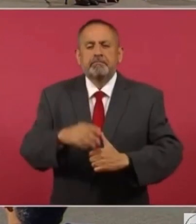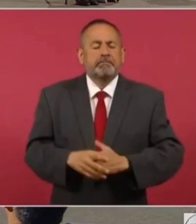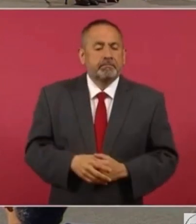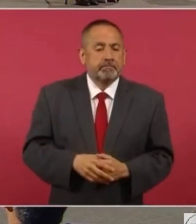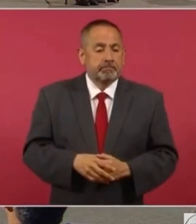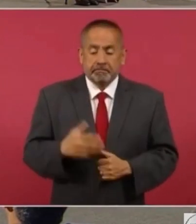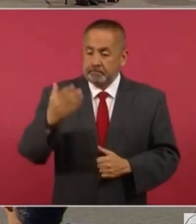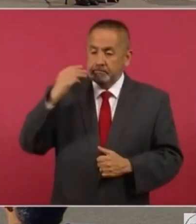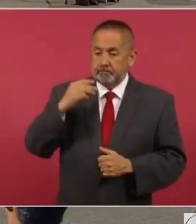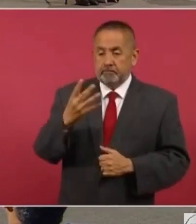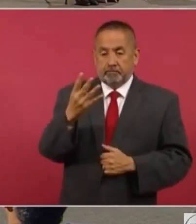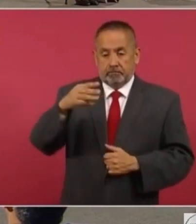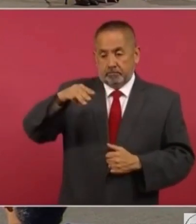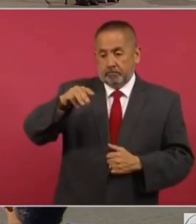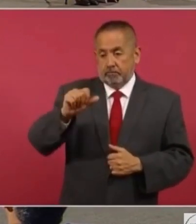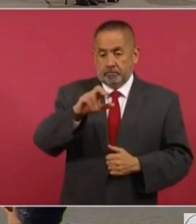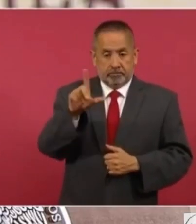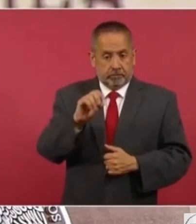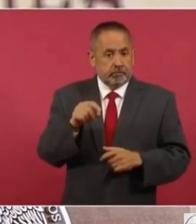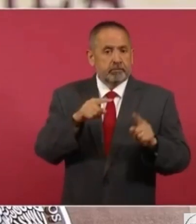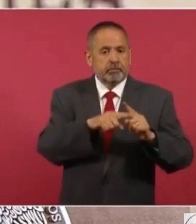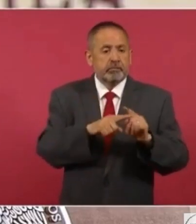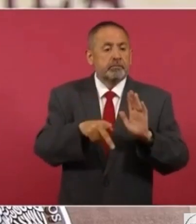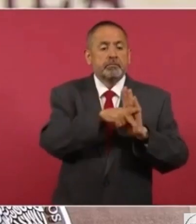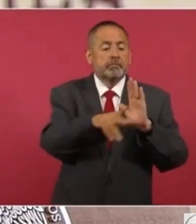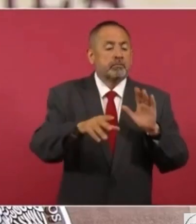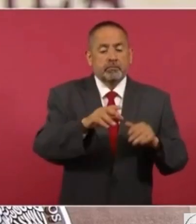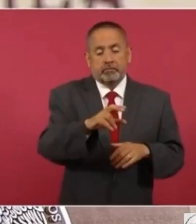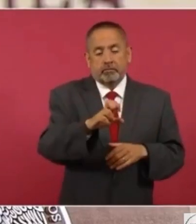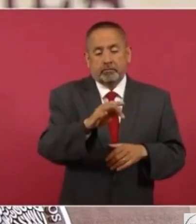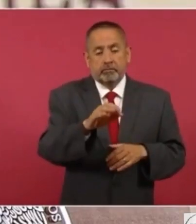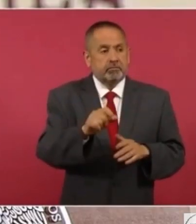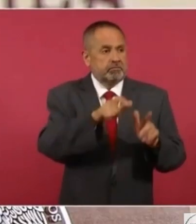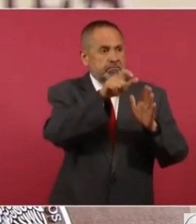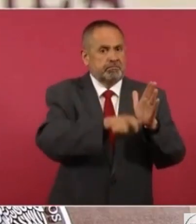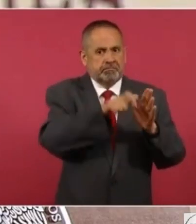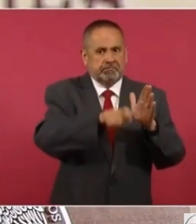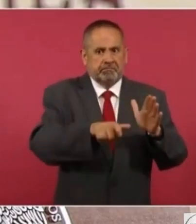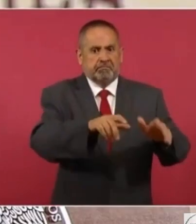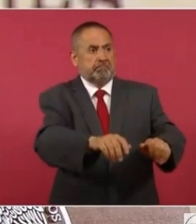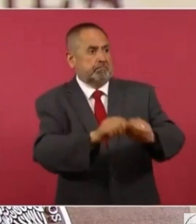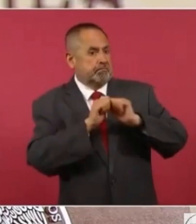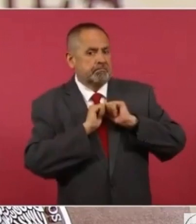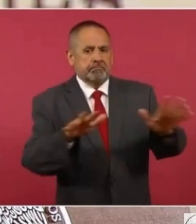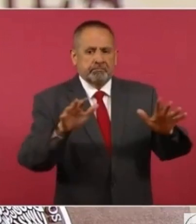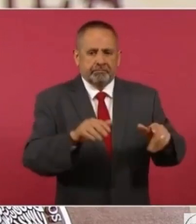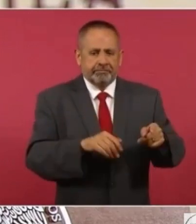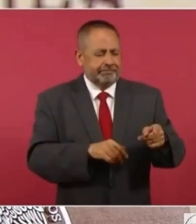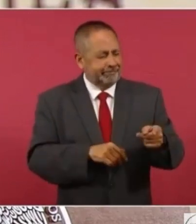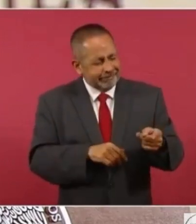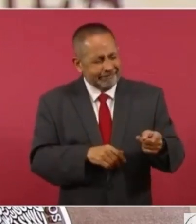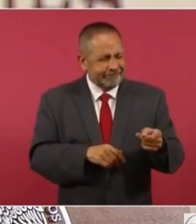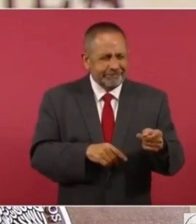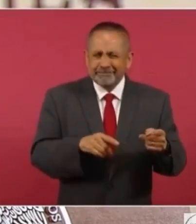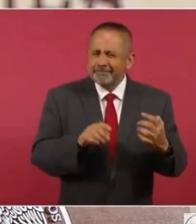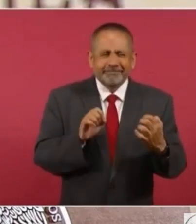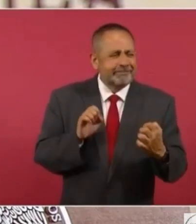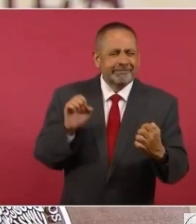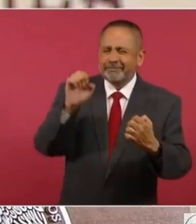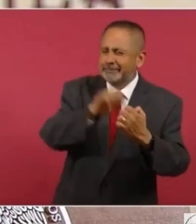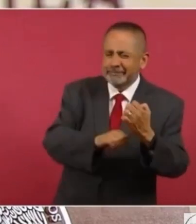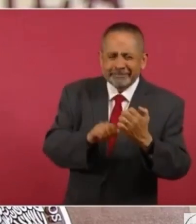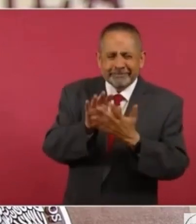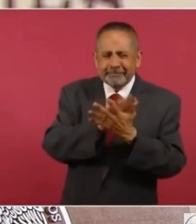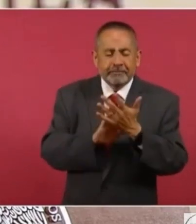de marzo, el periódico Reforma publicó a 8 columnas en portada una nota de contenido engañoso sobre